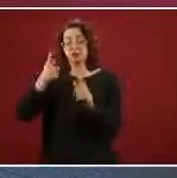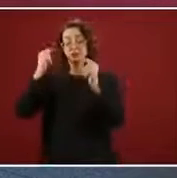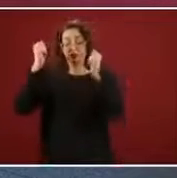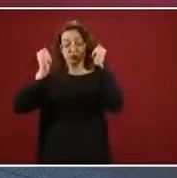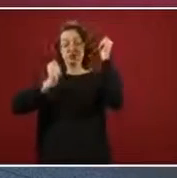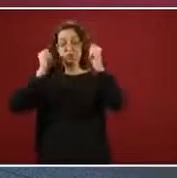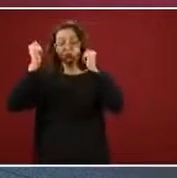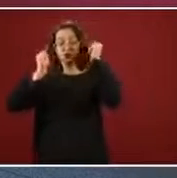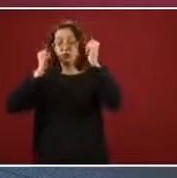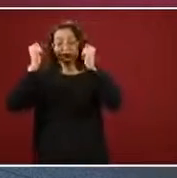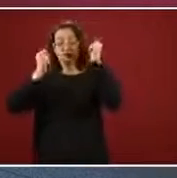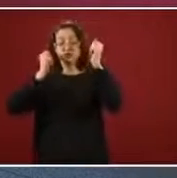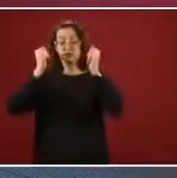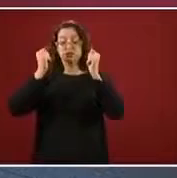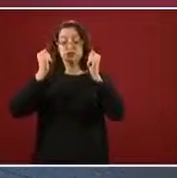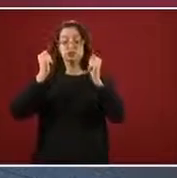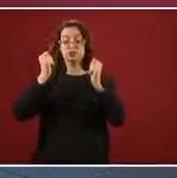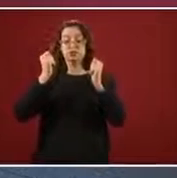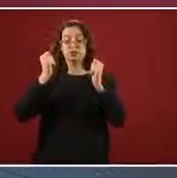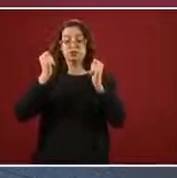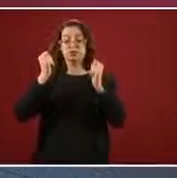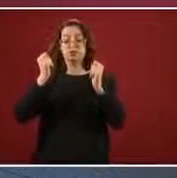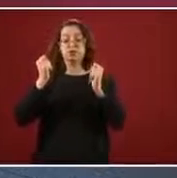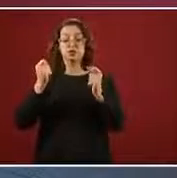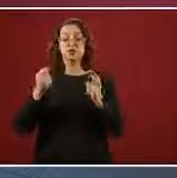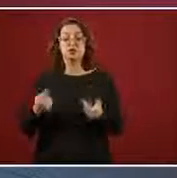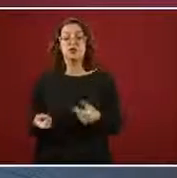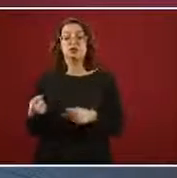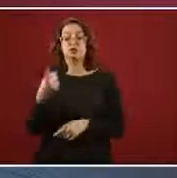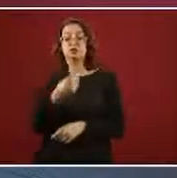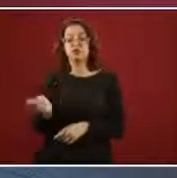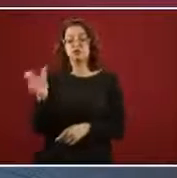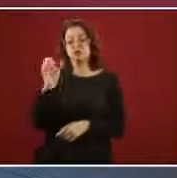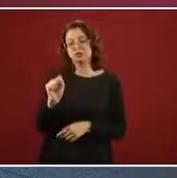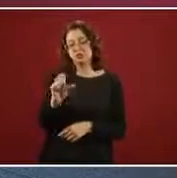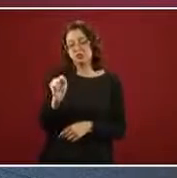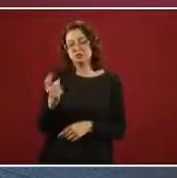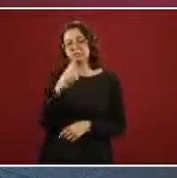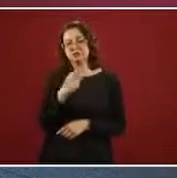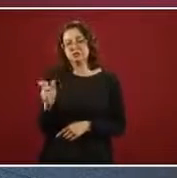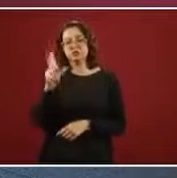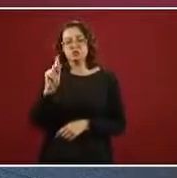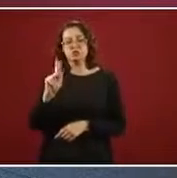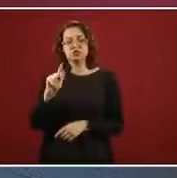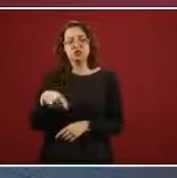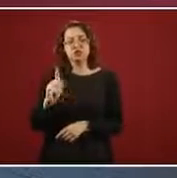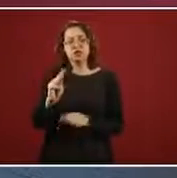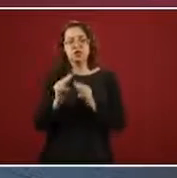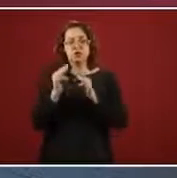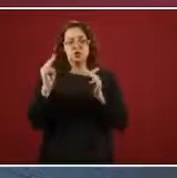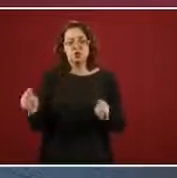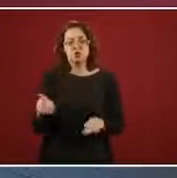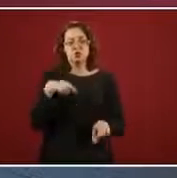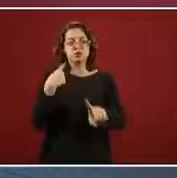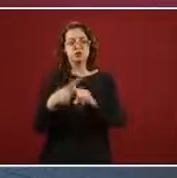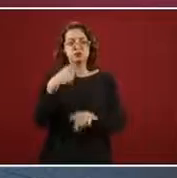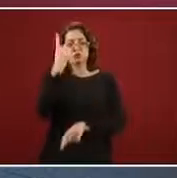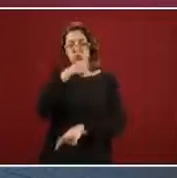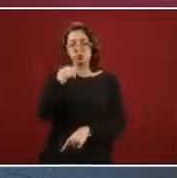turístico hasta de 160, 180 kilómetros por hora.